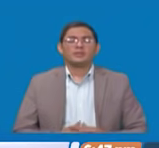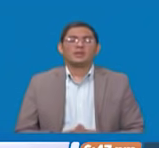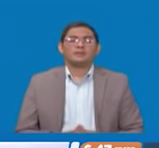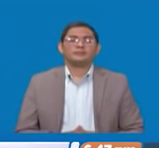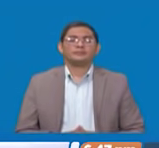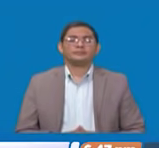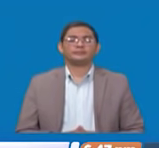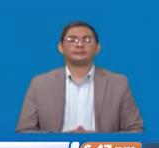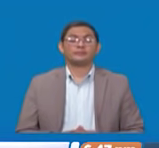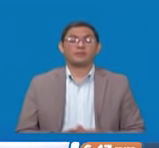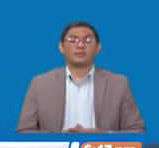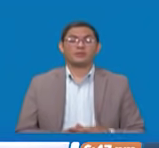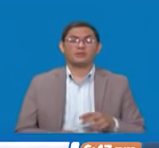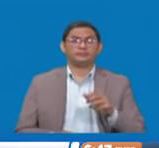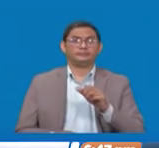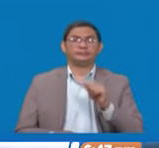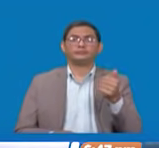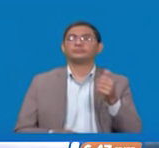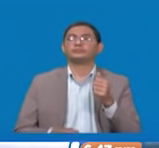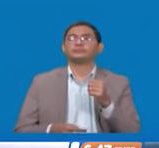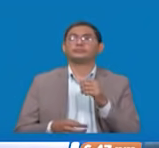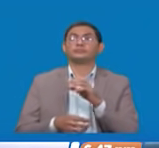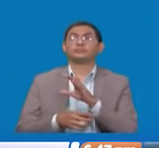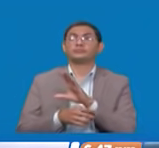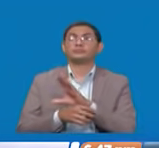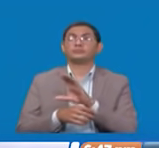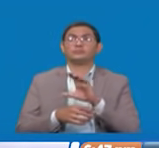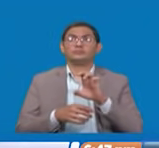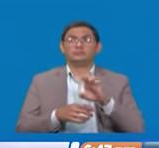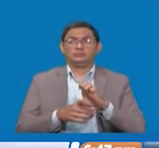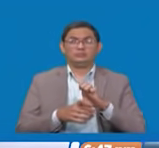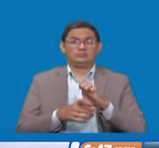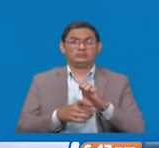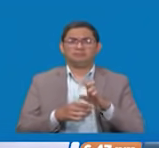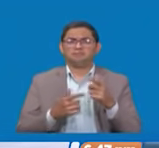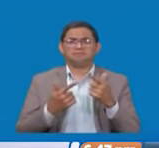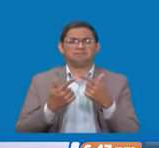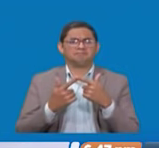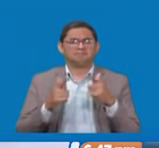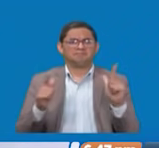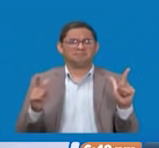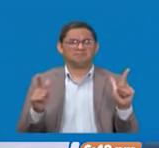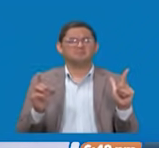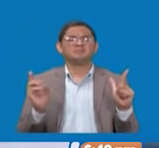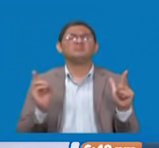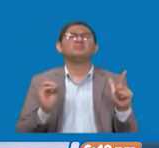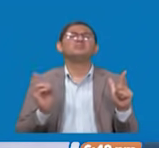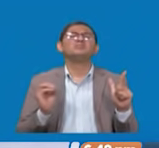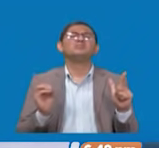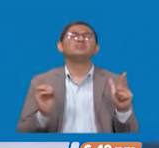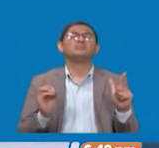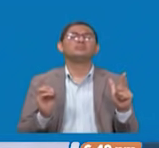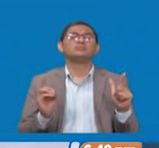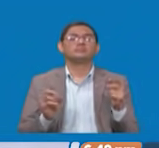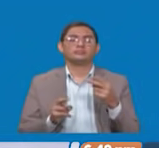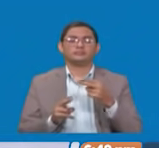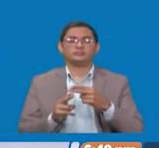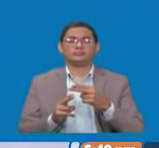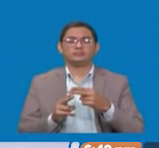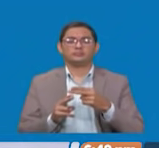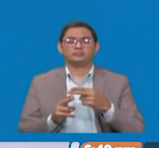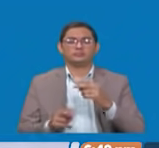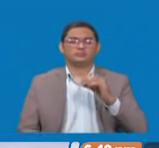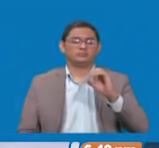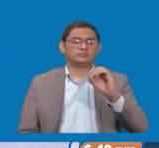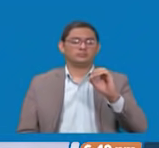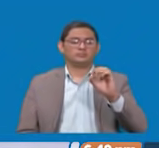otro distrito que quedara libre de toda medida a partir del día lunes el distrito de